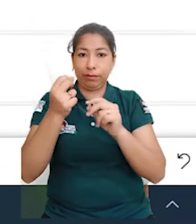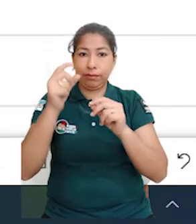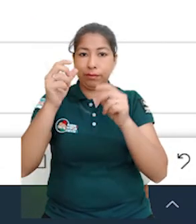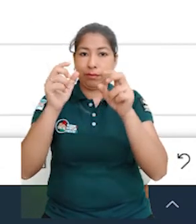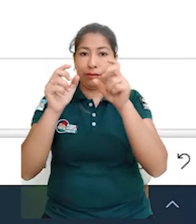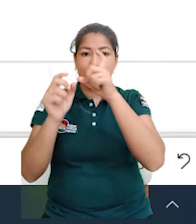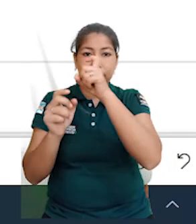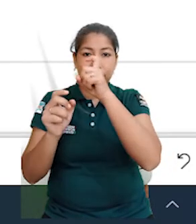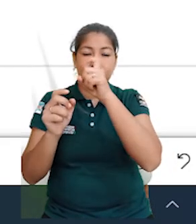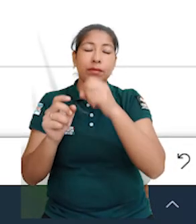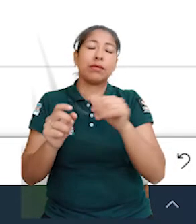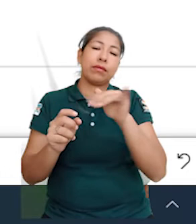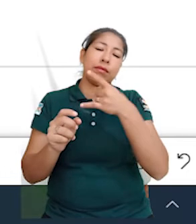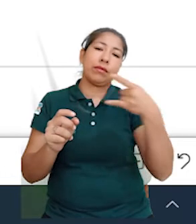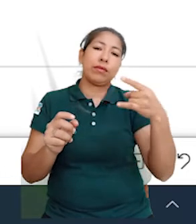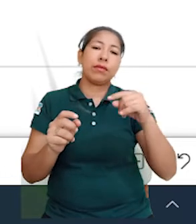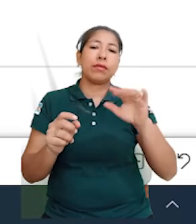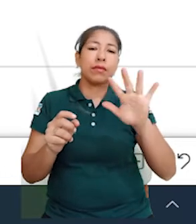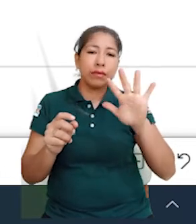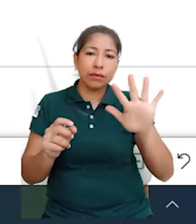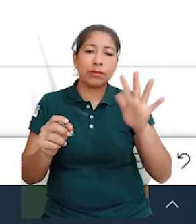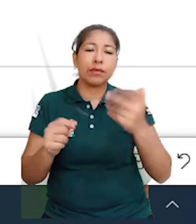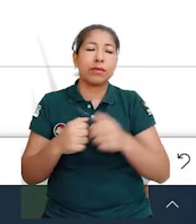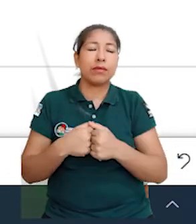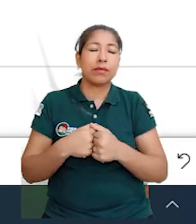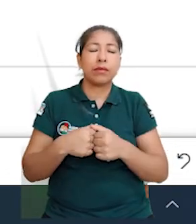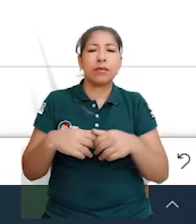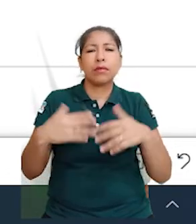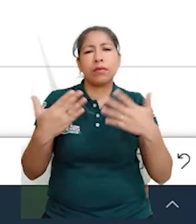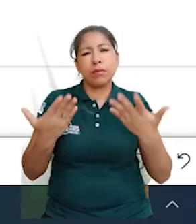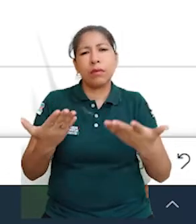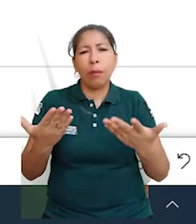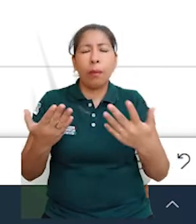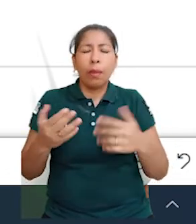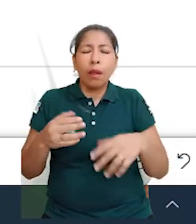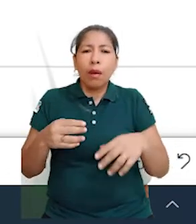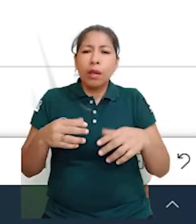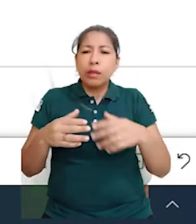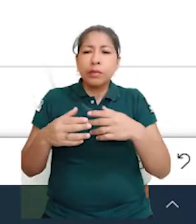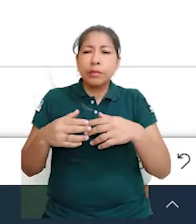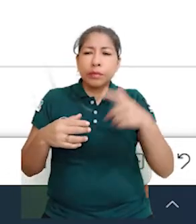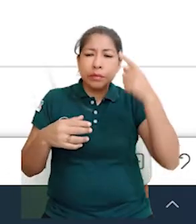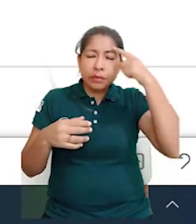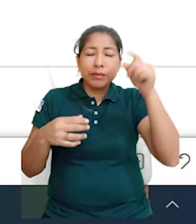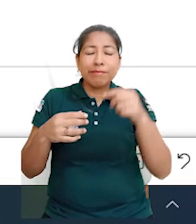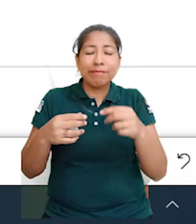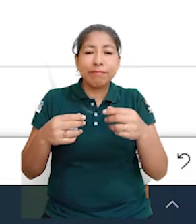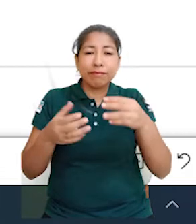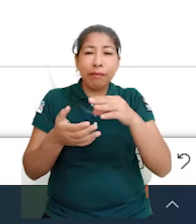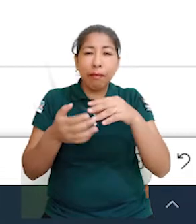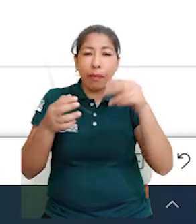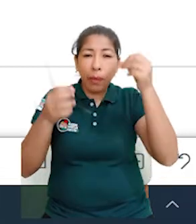a cabalidad el razonamiento del segundo valor, que es 5, vamos a sustituir cabalmente en nuestra ecuación